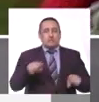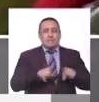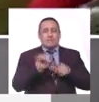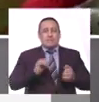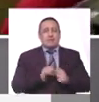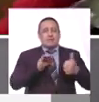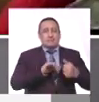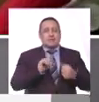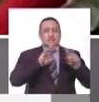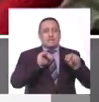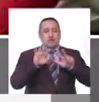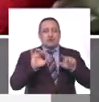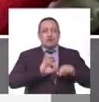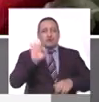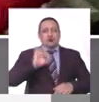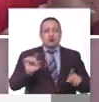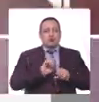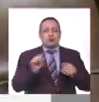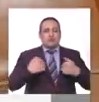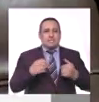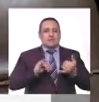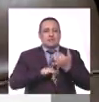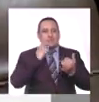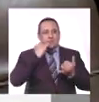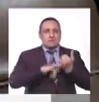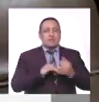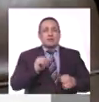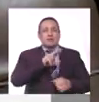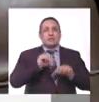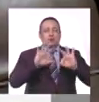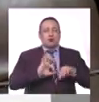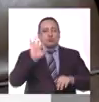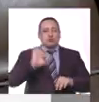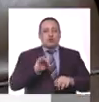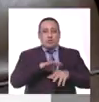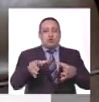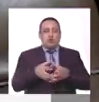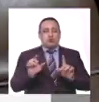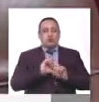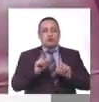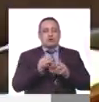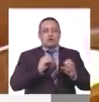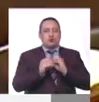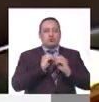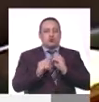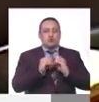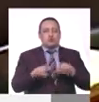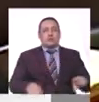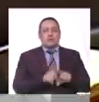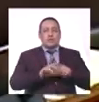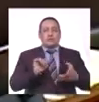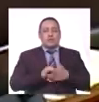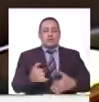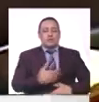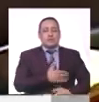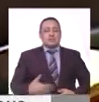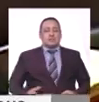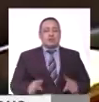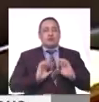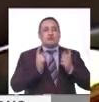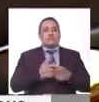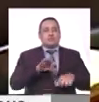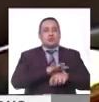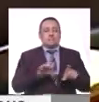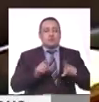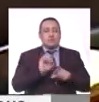el 78% no tiene cobertura del SIS y el 38% de ellos no tiene tratamiento. Por su parte, el presidente de la Comisión de